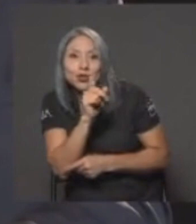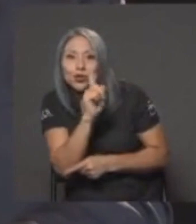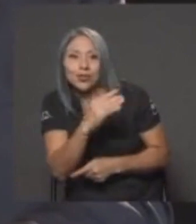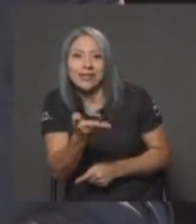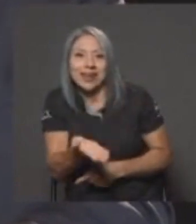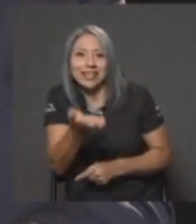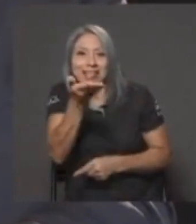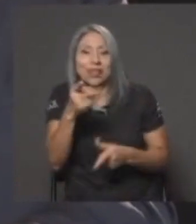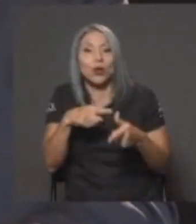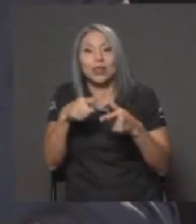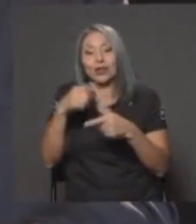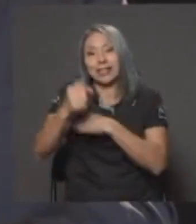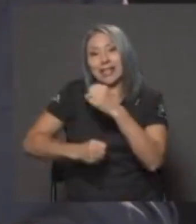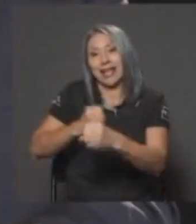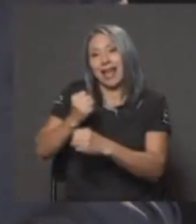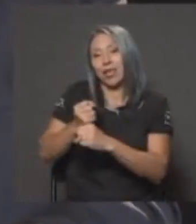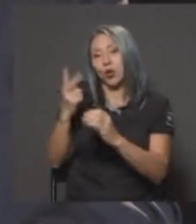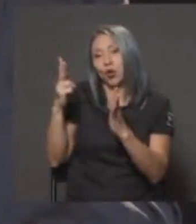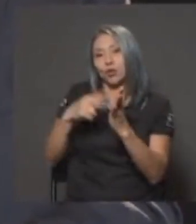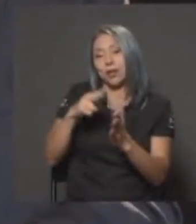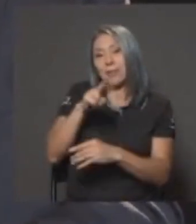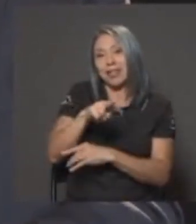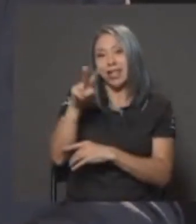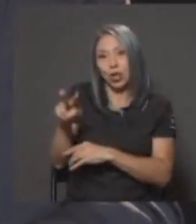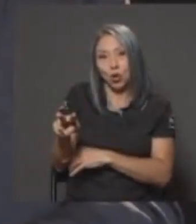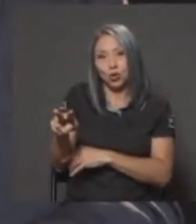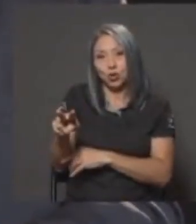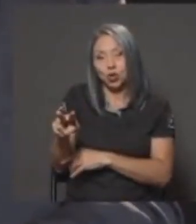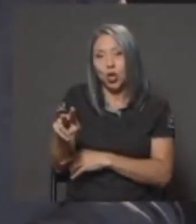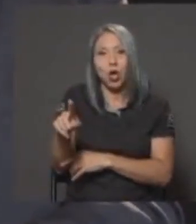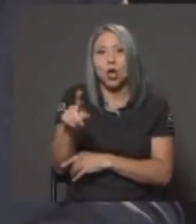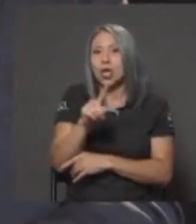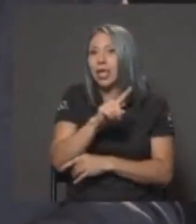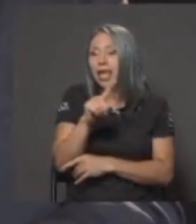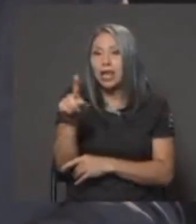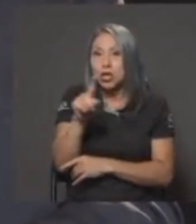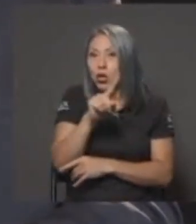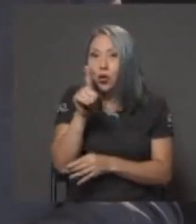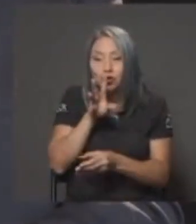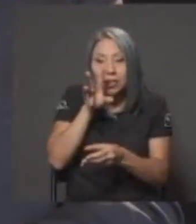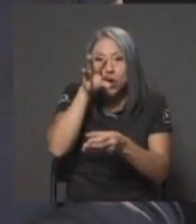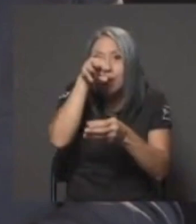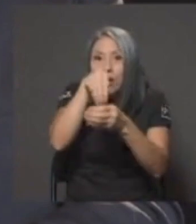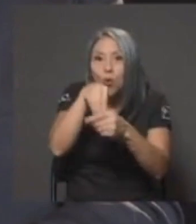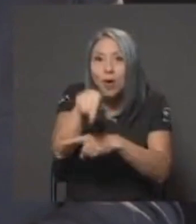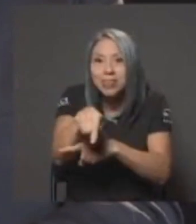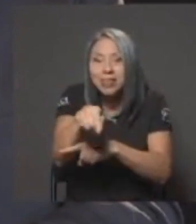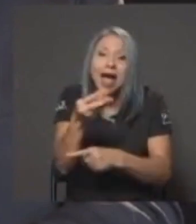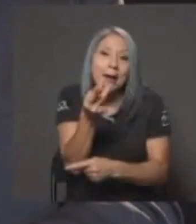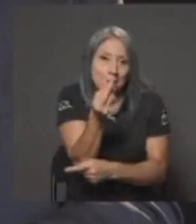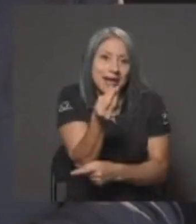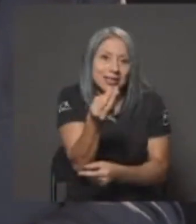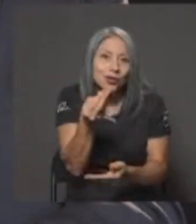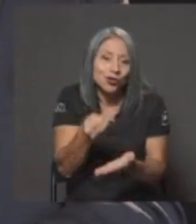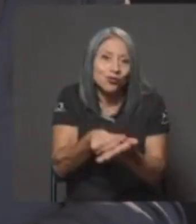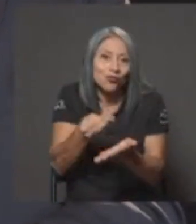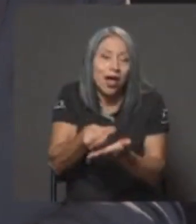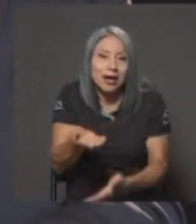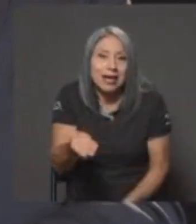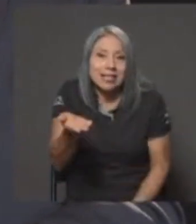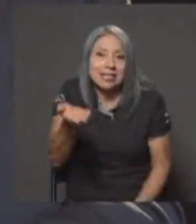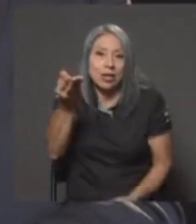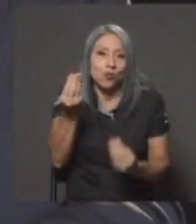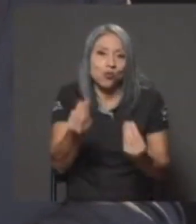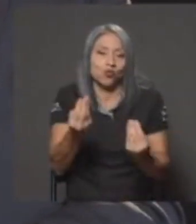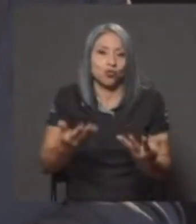Entonces, en el 2022, que no se toma en cuenta, los precios crecieron muchísimo, ¿verdad?, como conversamos.